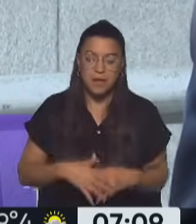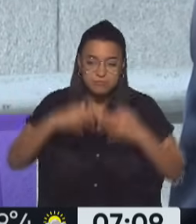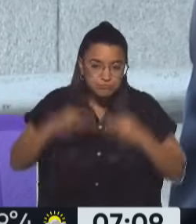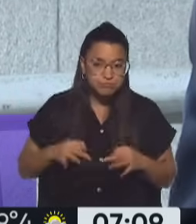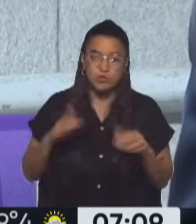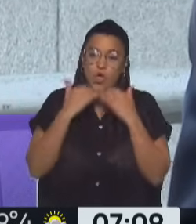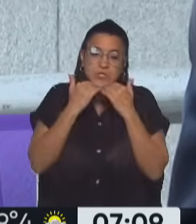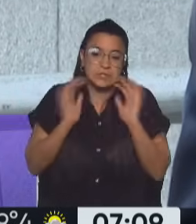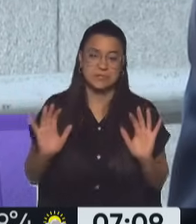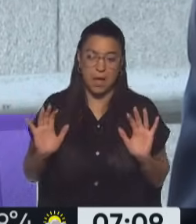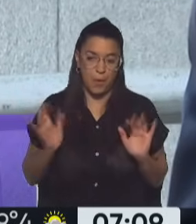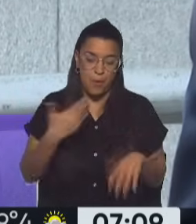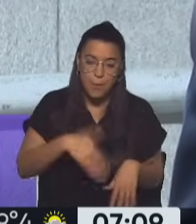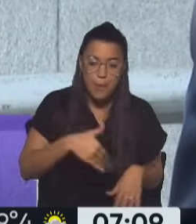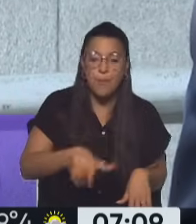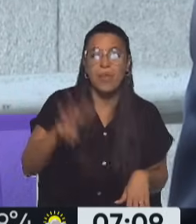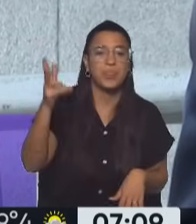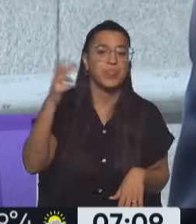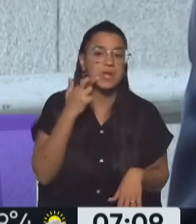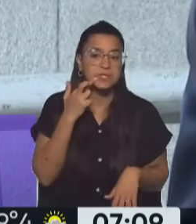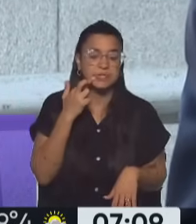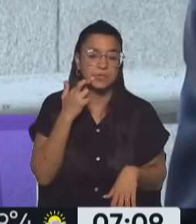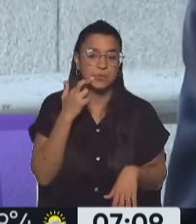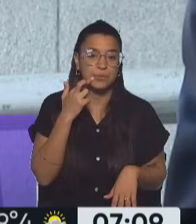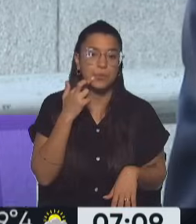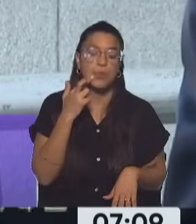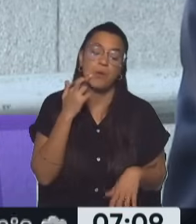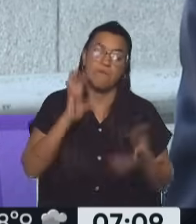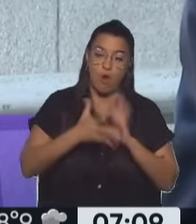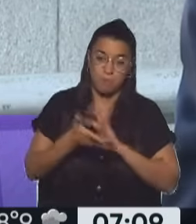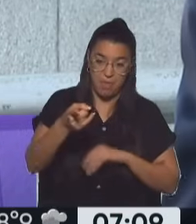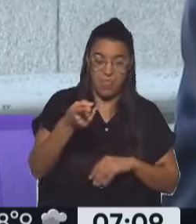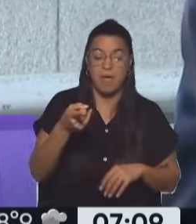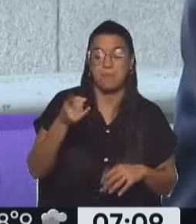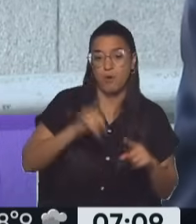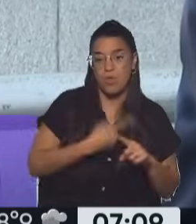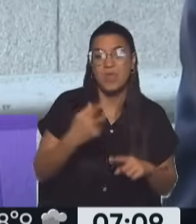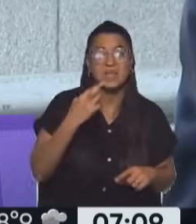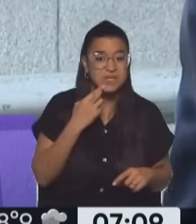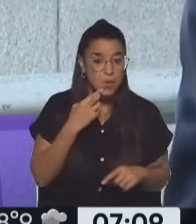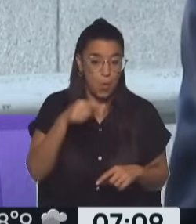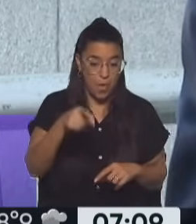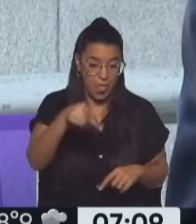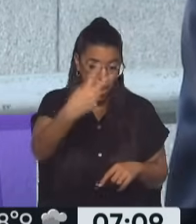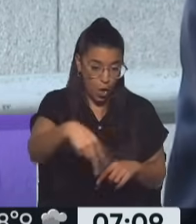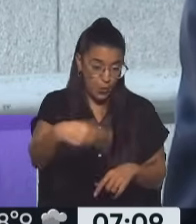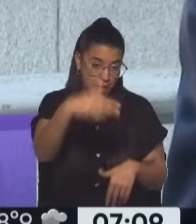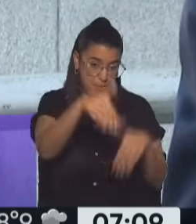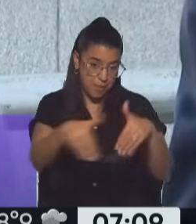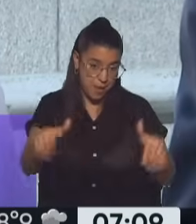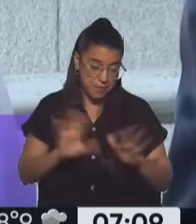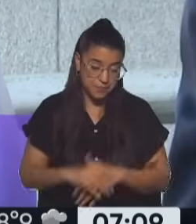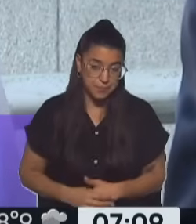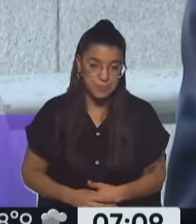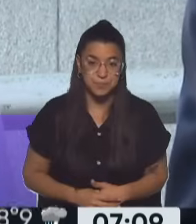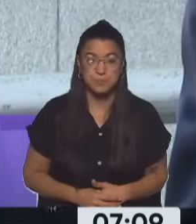definido, se definirá el 19, el escenario político electoral el 19 de noviembre,